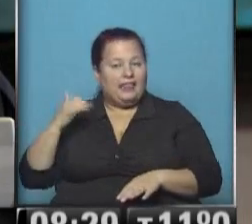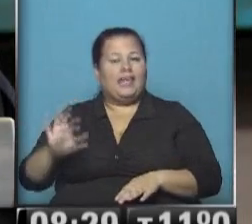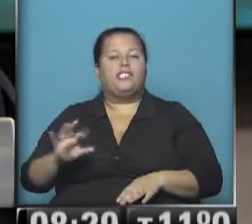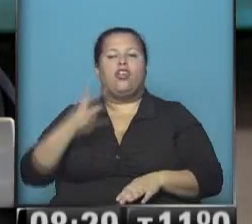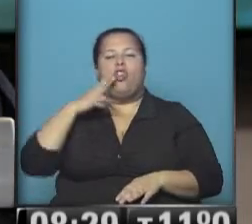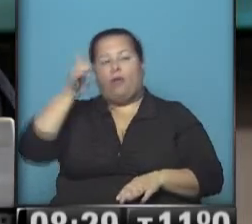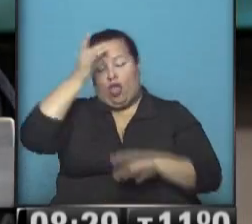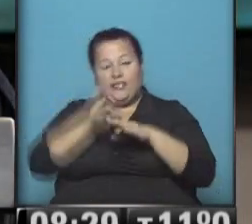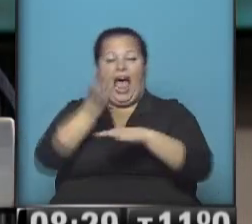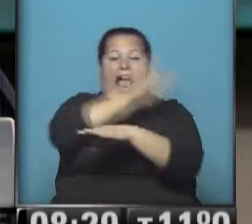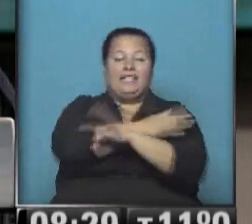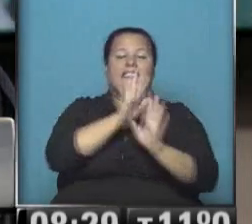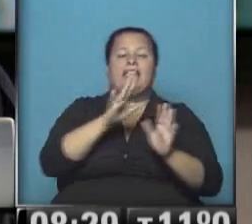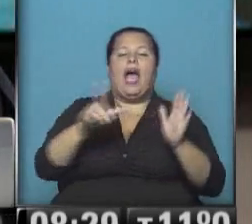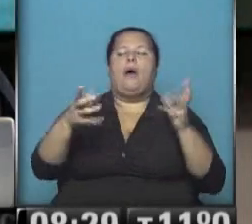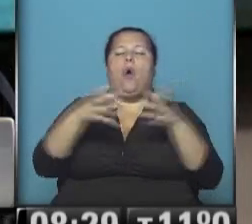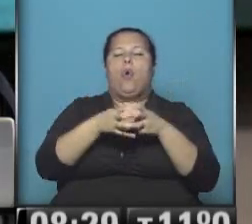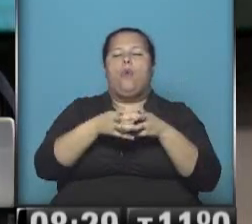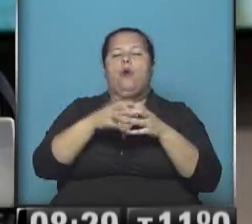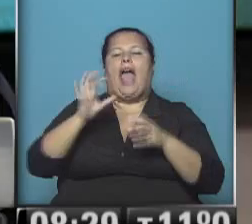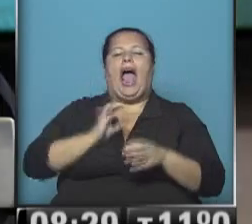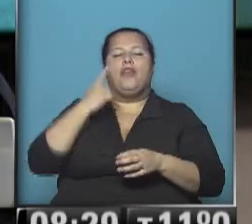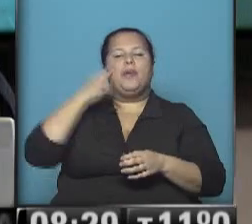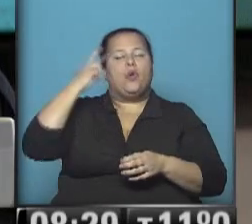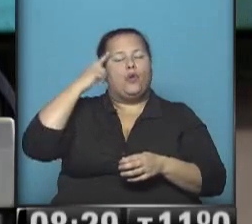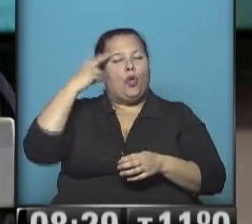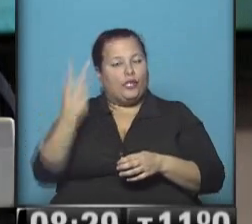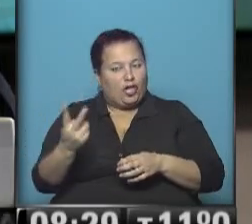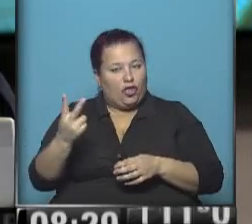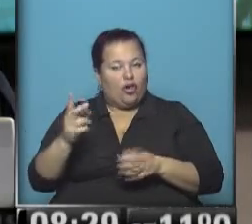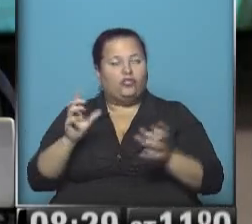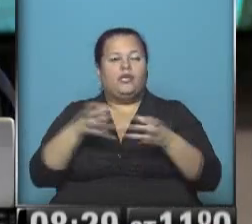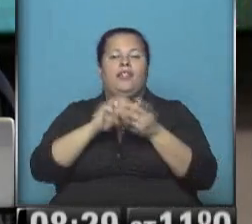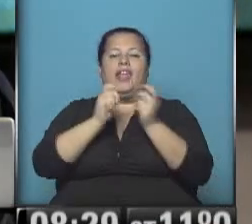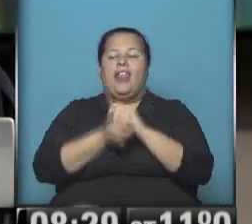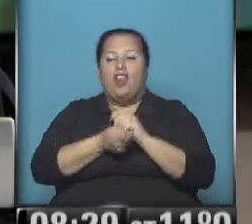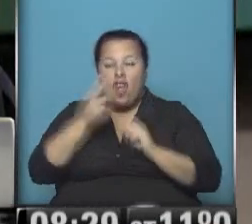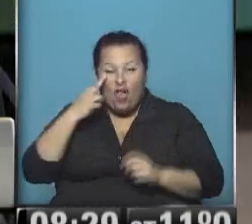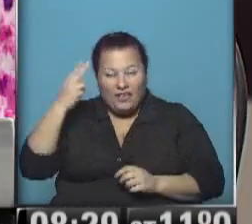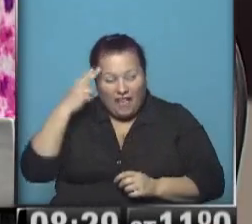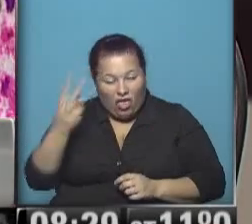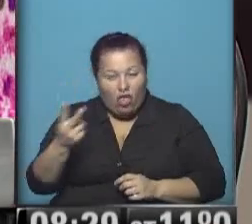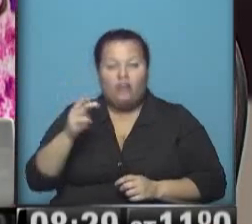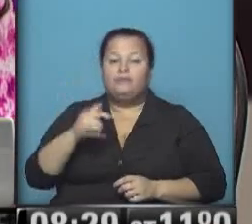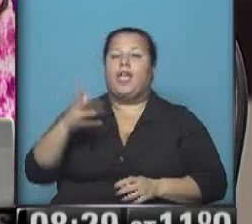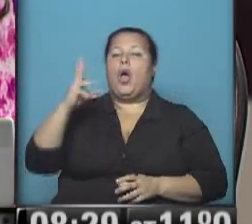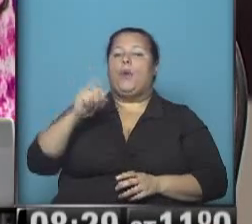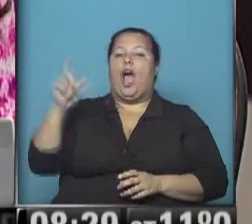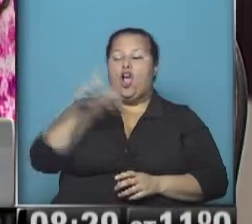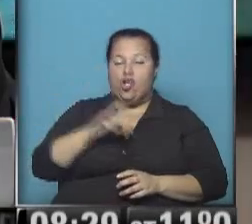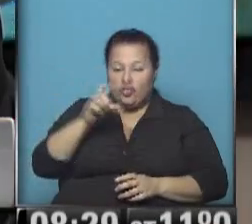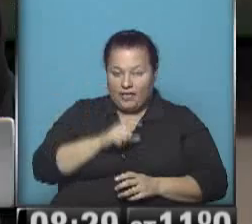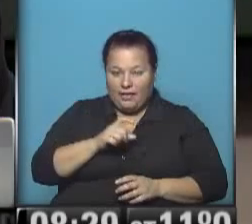2012 cada vigente una carta orgánica del año 92 de la convertibilidad venta ida donde el banco central